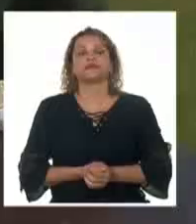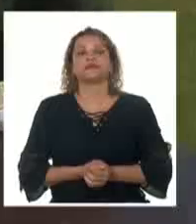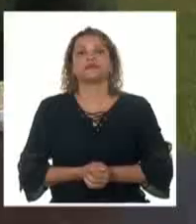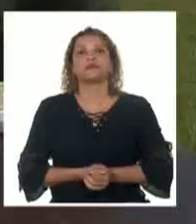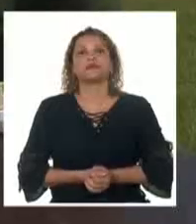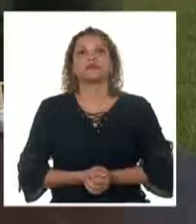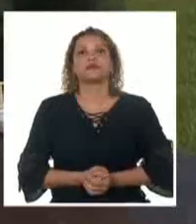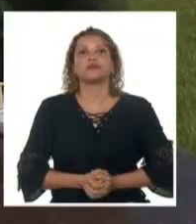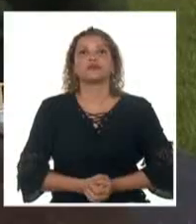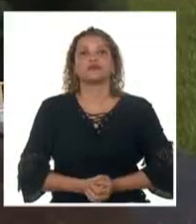agraven para el canal cubano